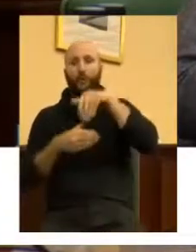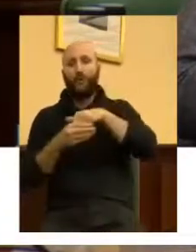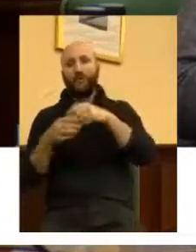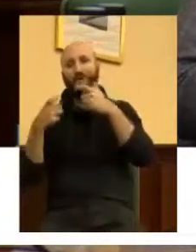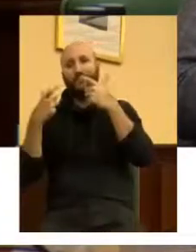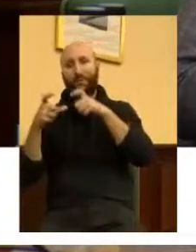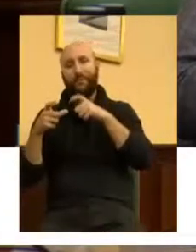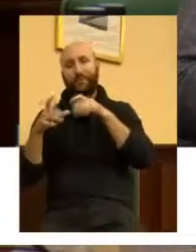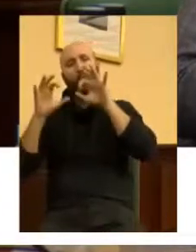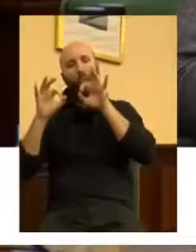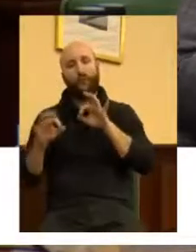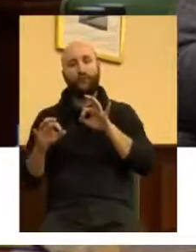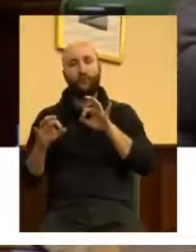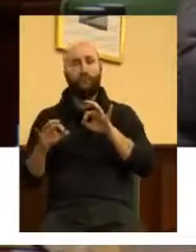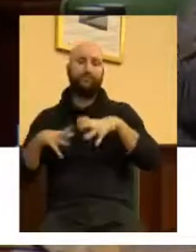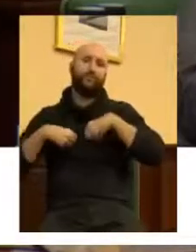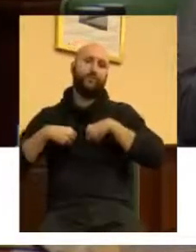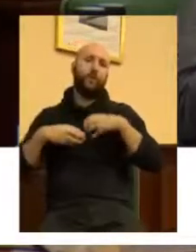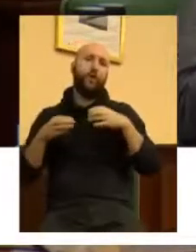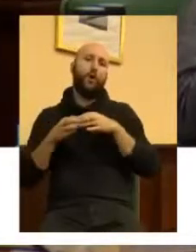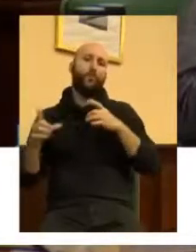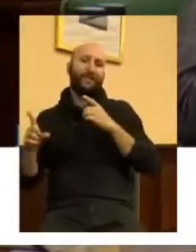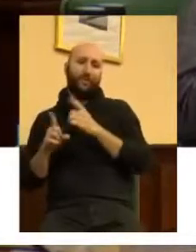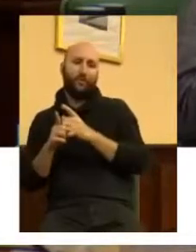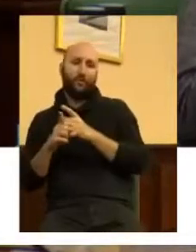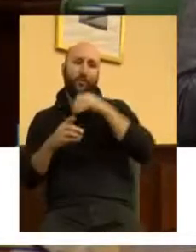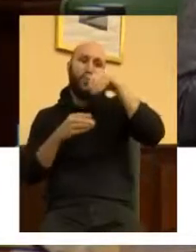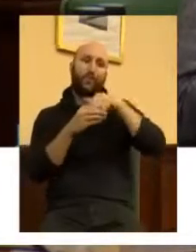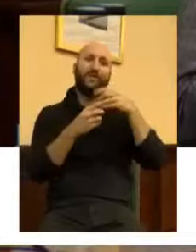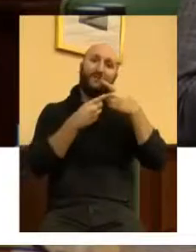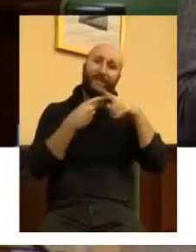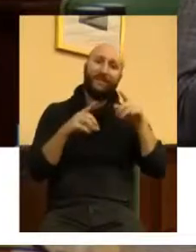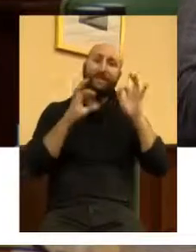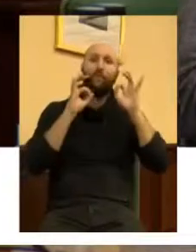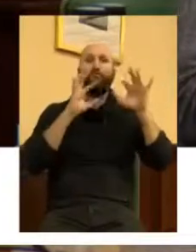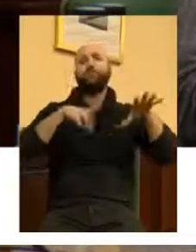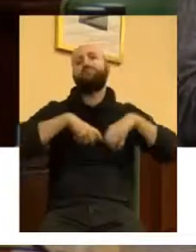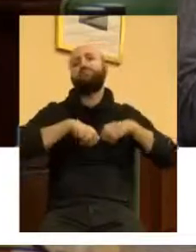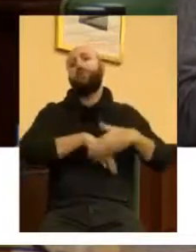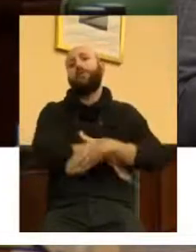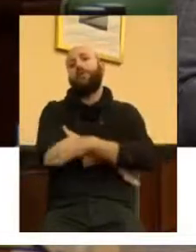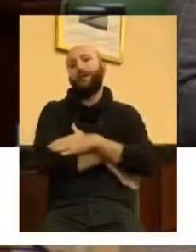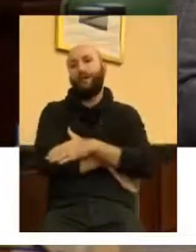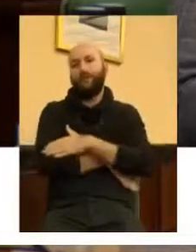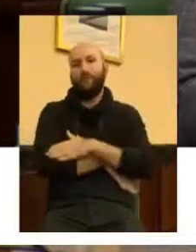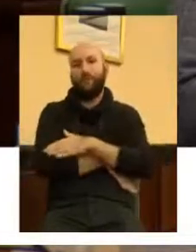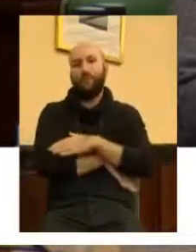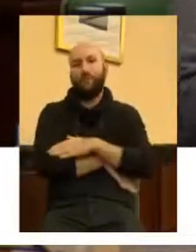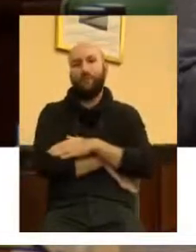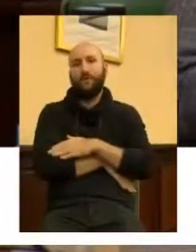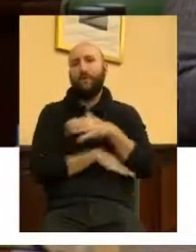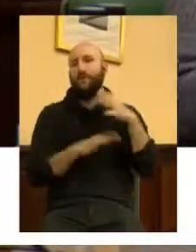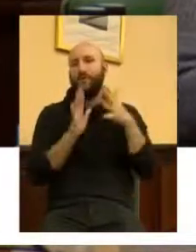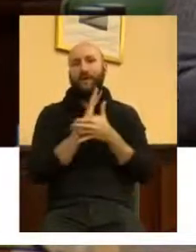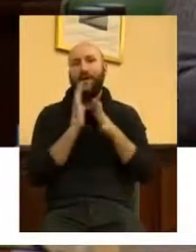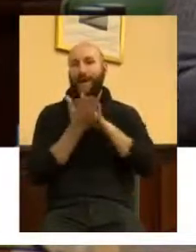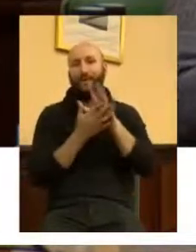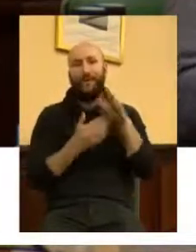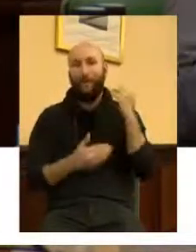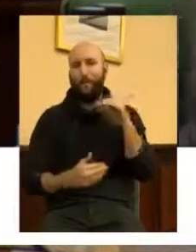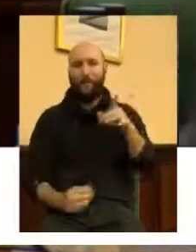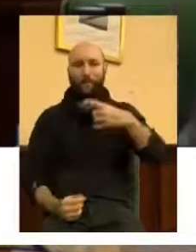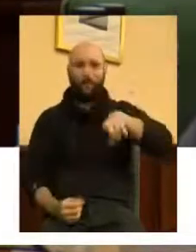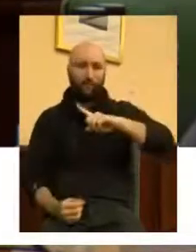la oposición y se vota otra cuando se está en el Gobierno. Y eso no habla bien de ustedes, y se lo tengo que